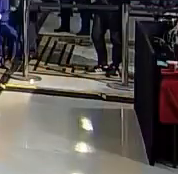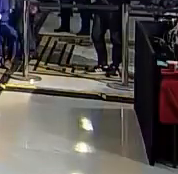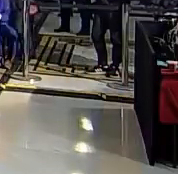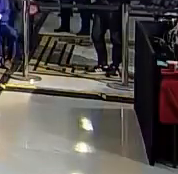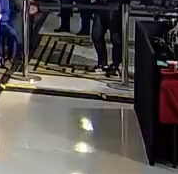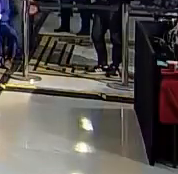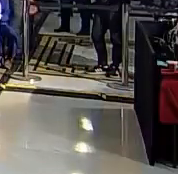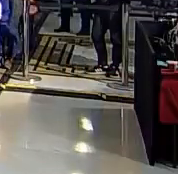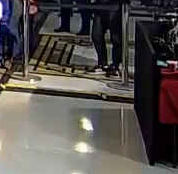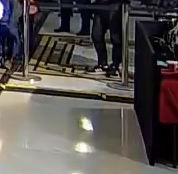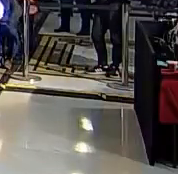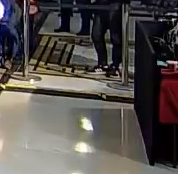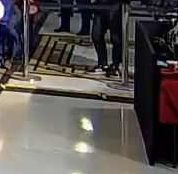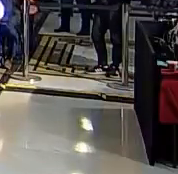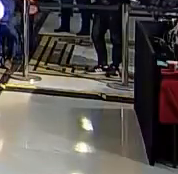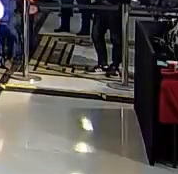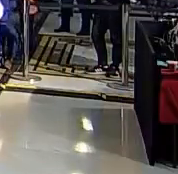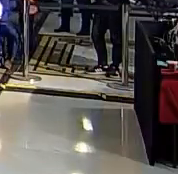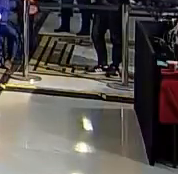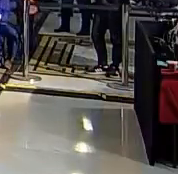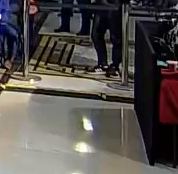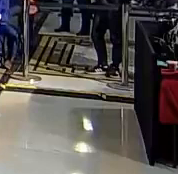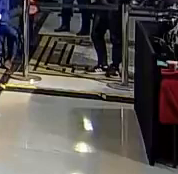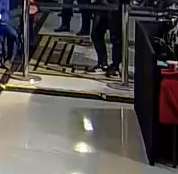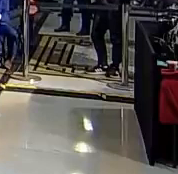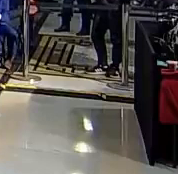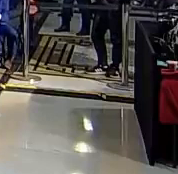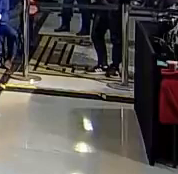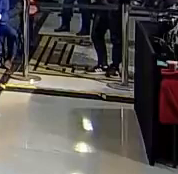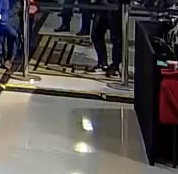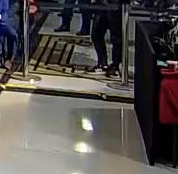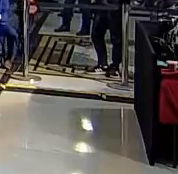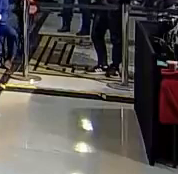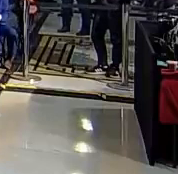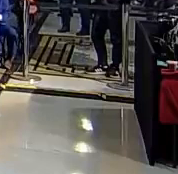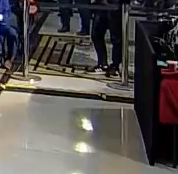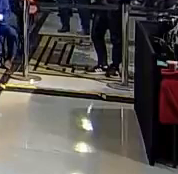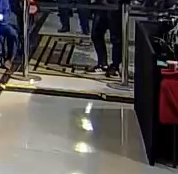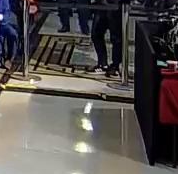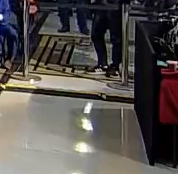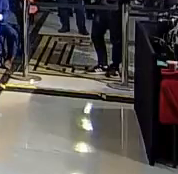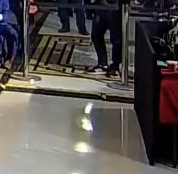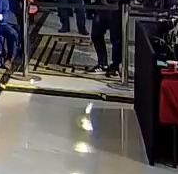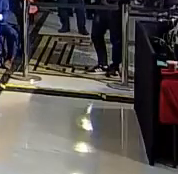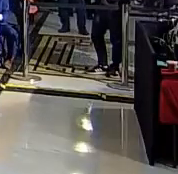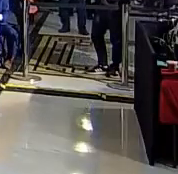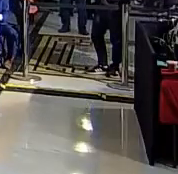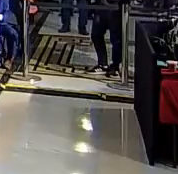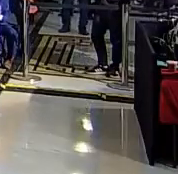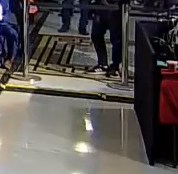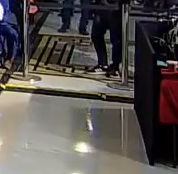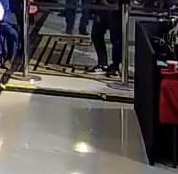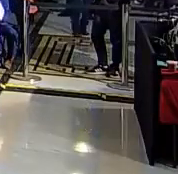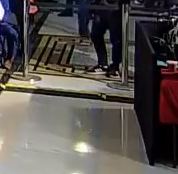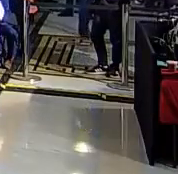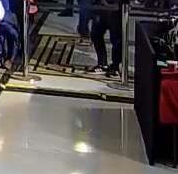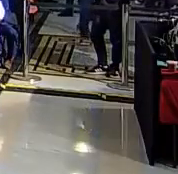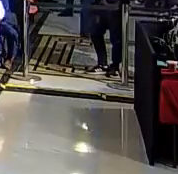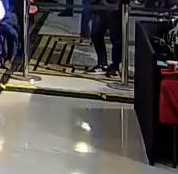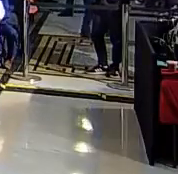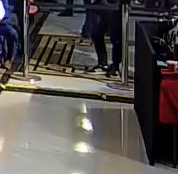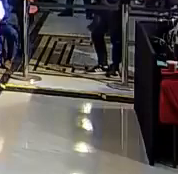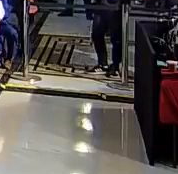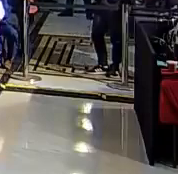Buenos días, presidente. Preguntarle, con este refinanciamiento de la deuda, ya nos decía el director de Pemex que se